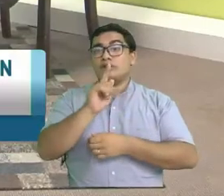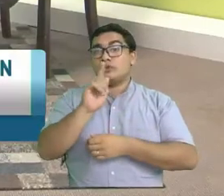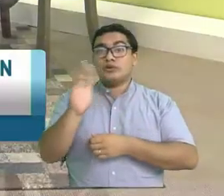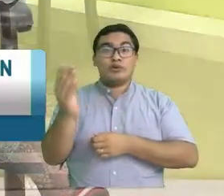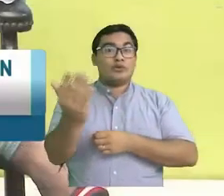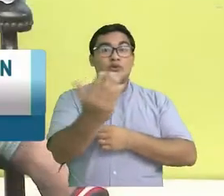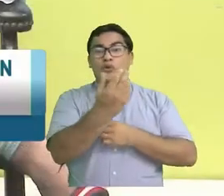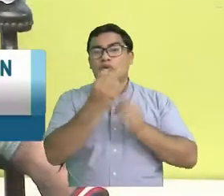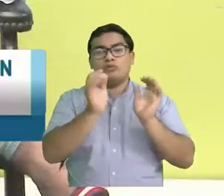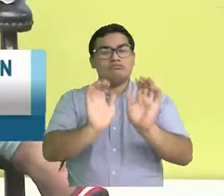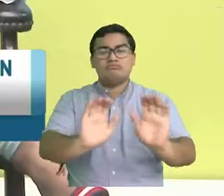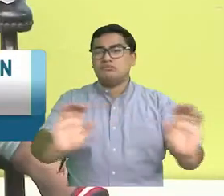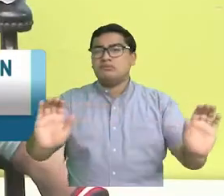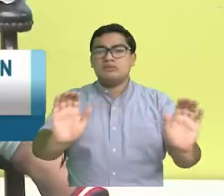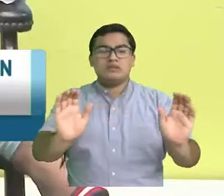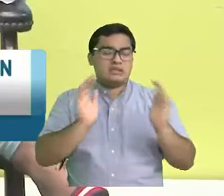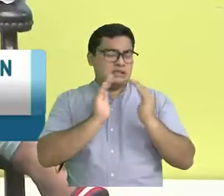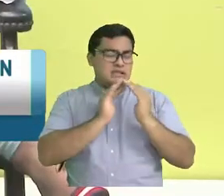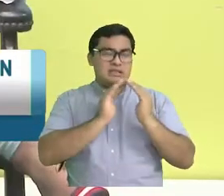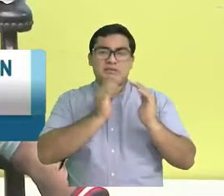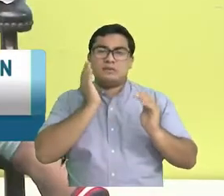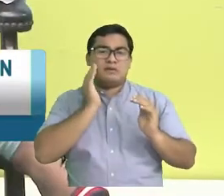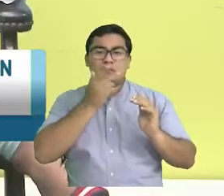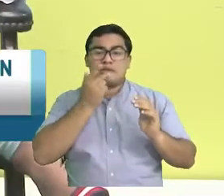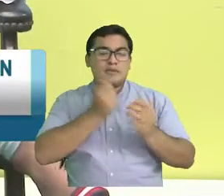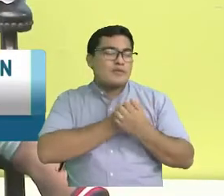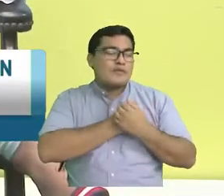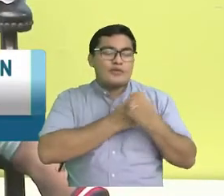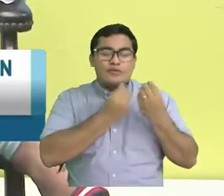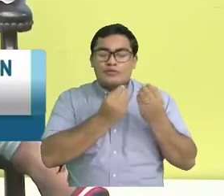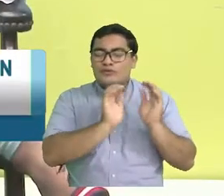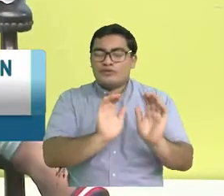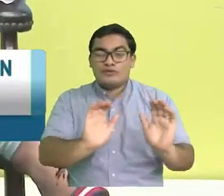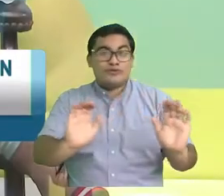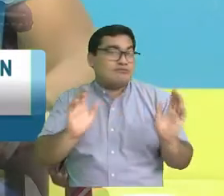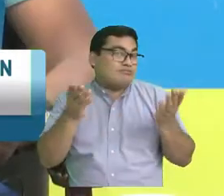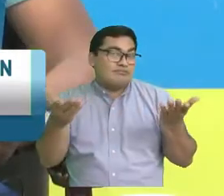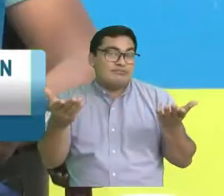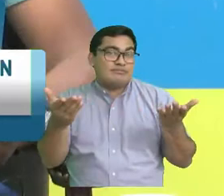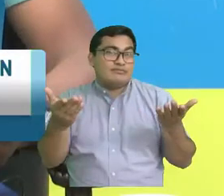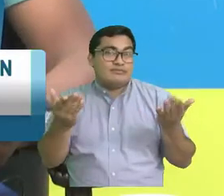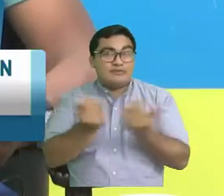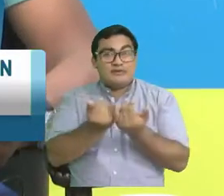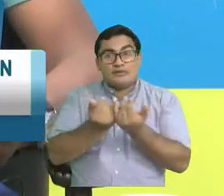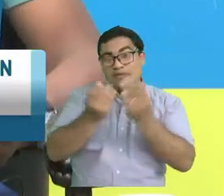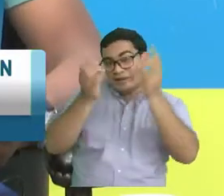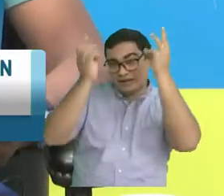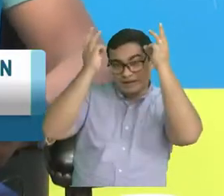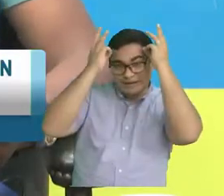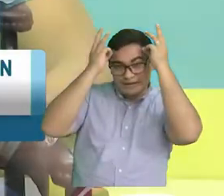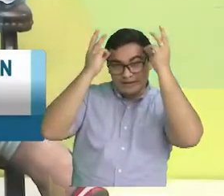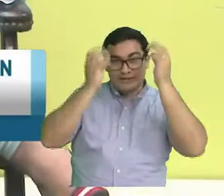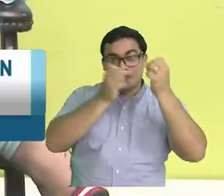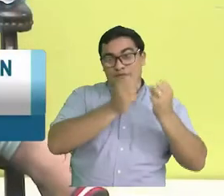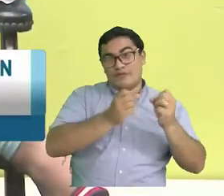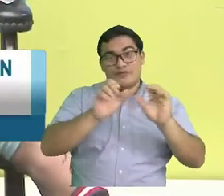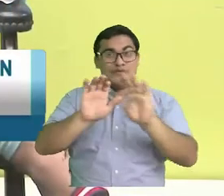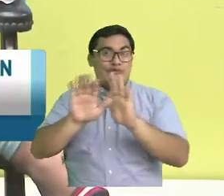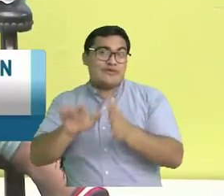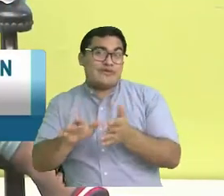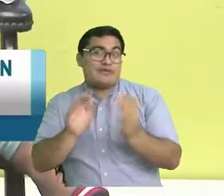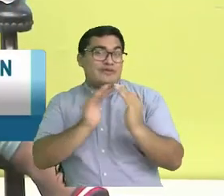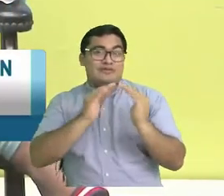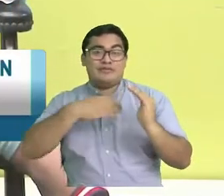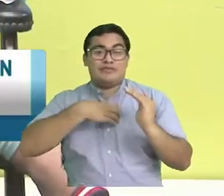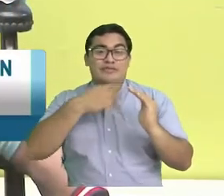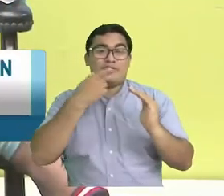en sus casas. Sí. Entonces, cada niño tiene su reino en su casa. Ellos son el rey y la reina de su casa. Y eso no